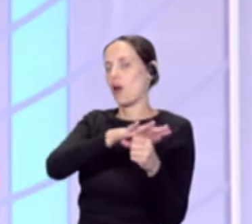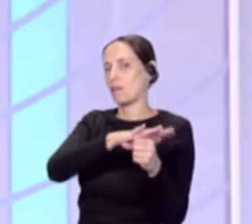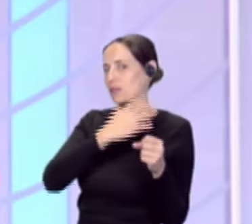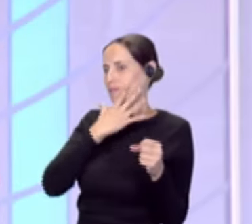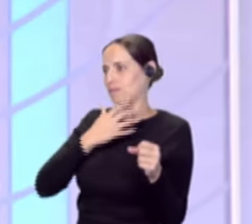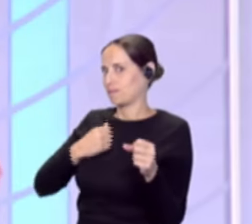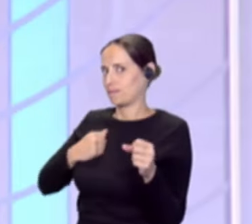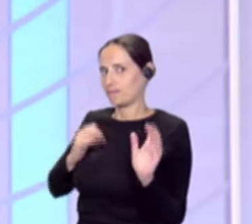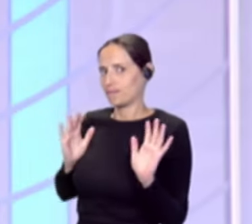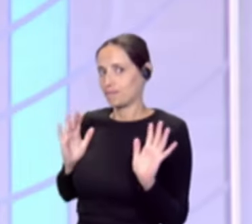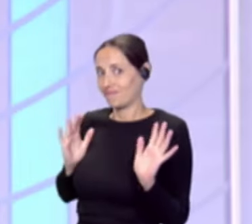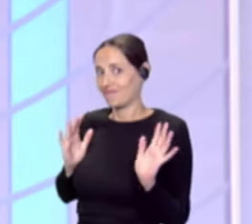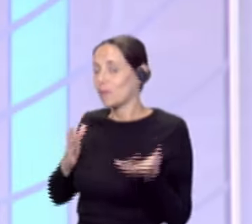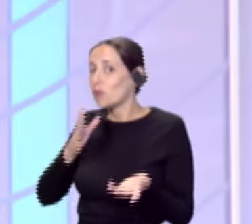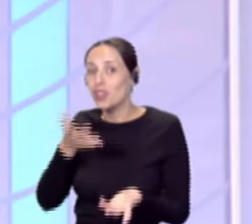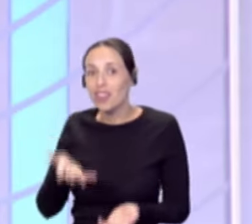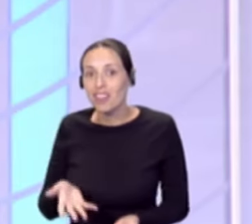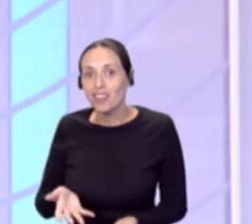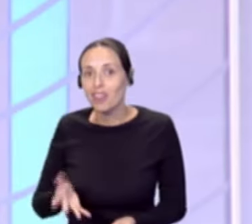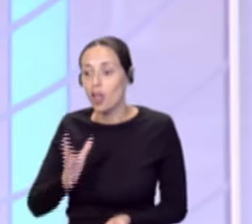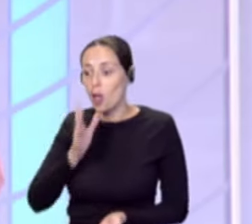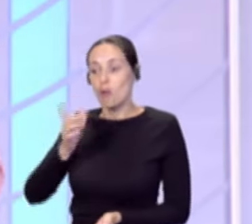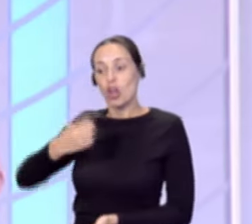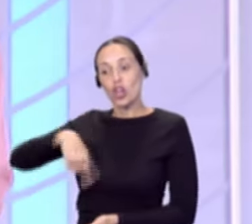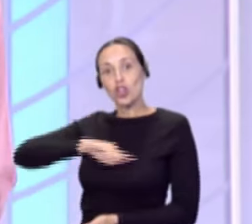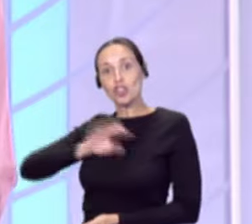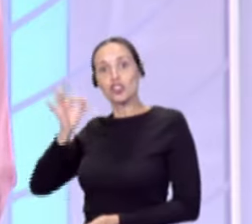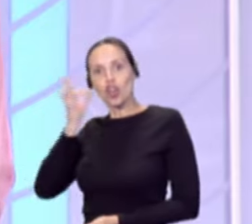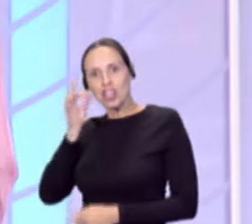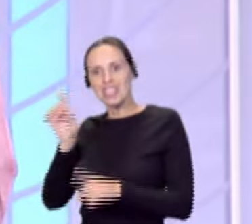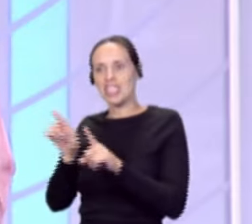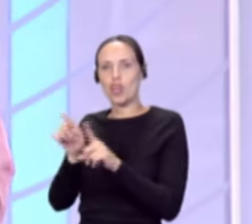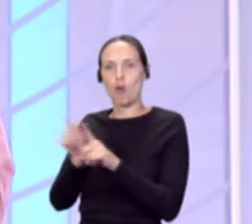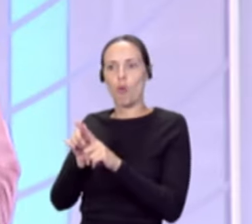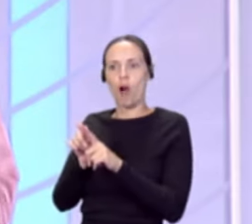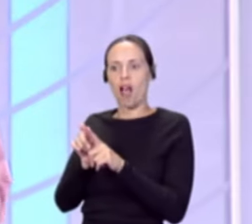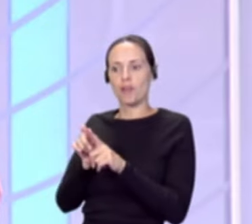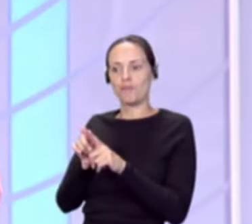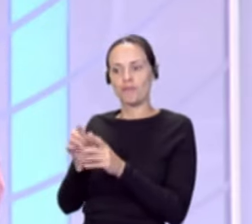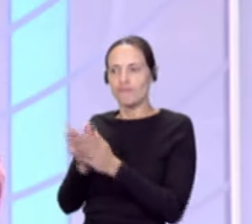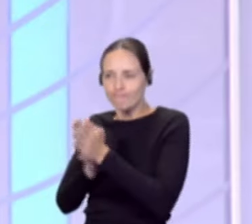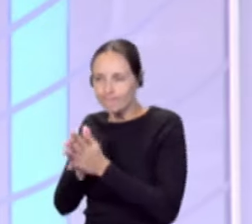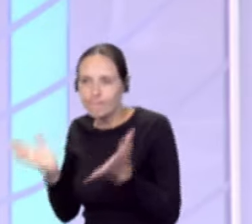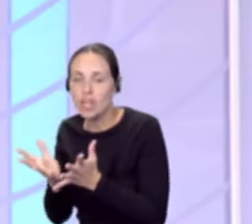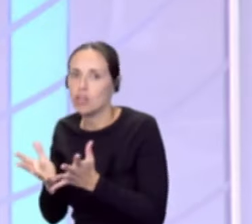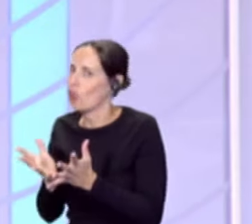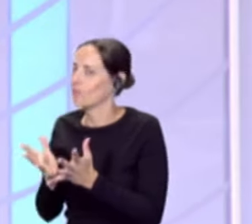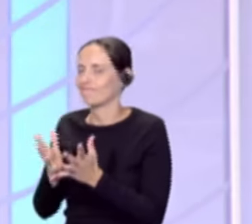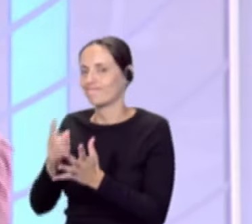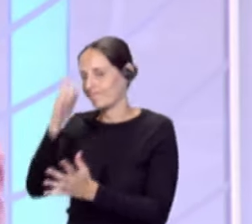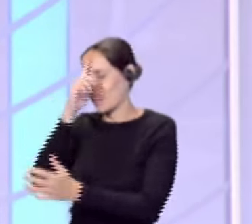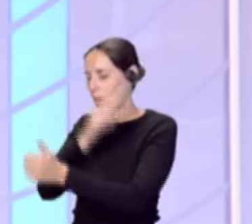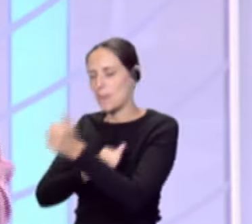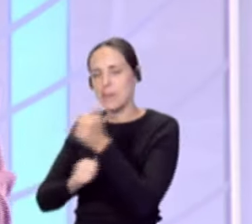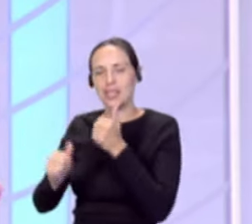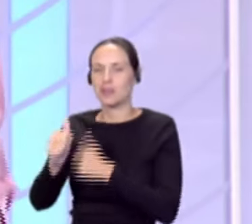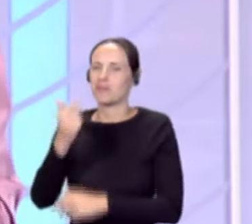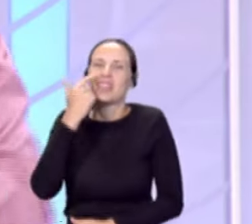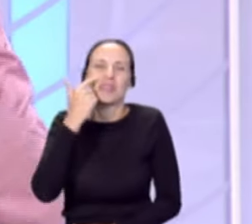en otras situaciones. ¿Por qué? Porque entre nosotras no es que nos alimentemos, es que realmente empatizamos. Mira, cuando tú eres madre de un